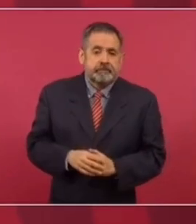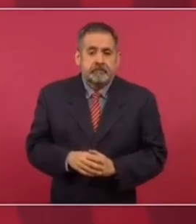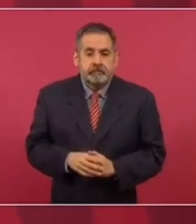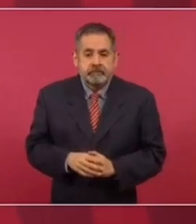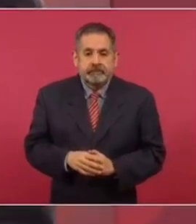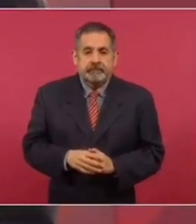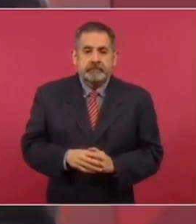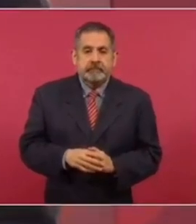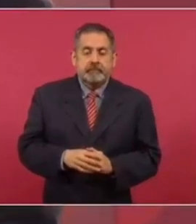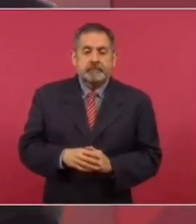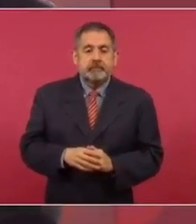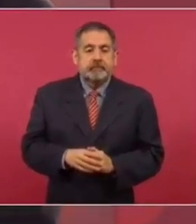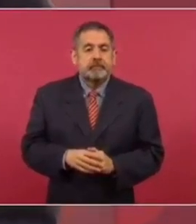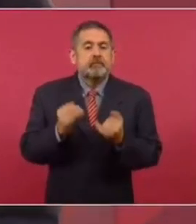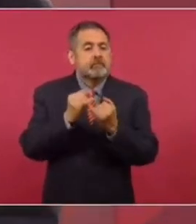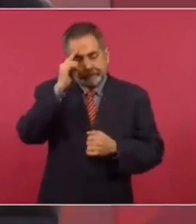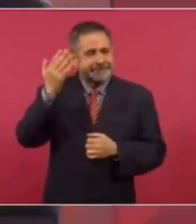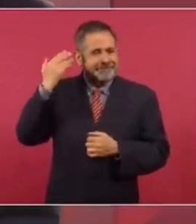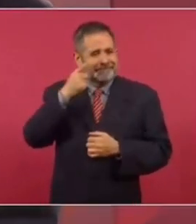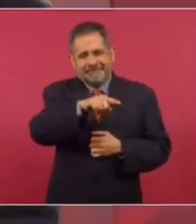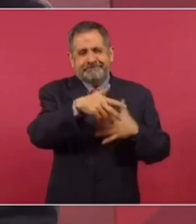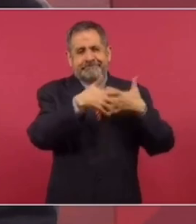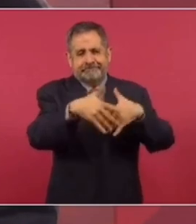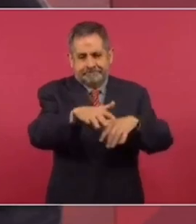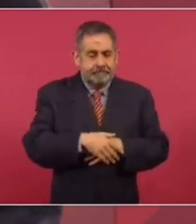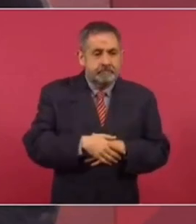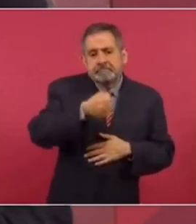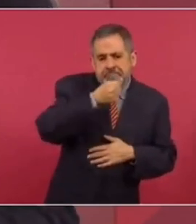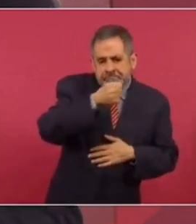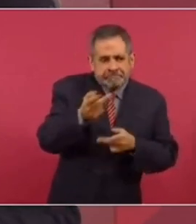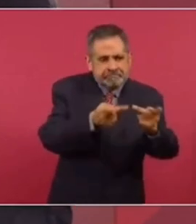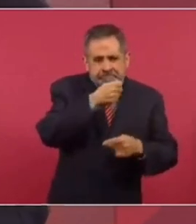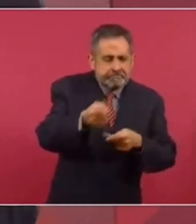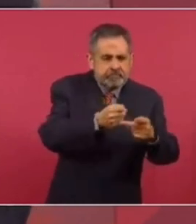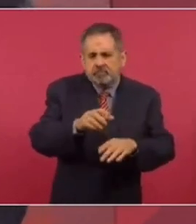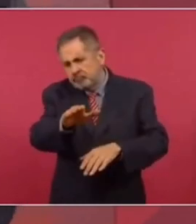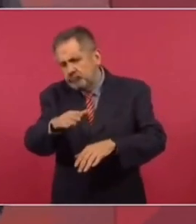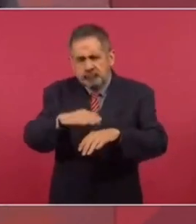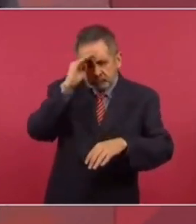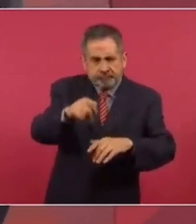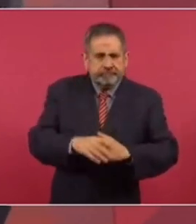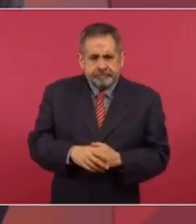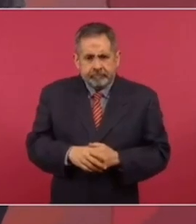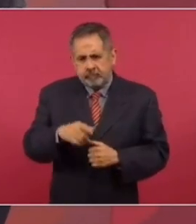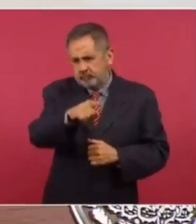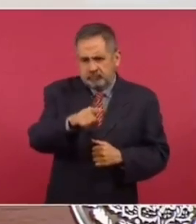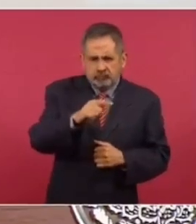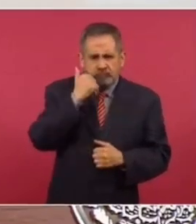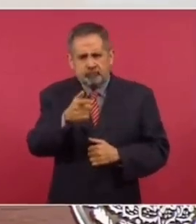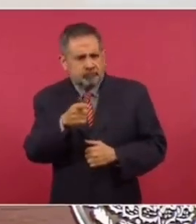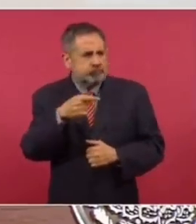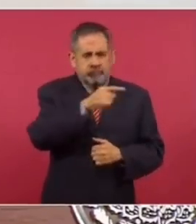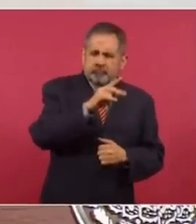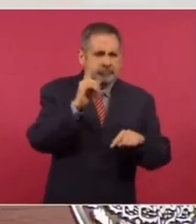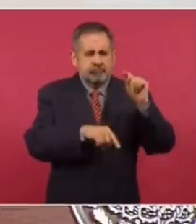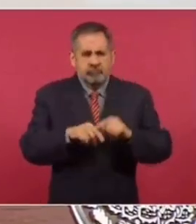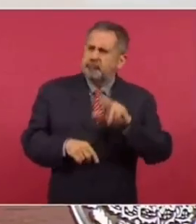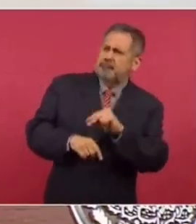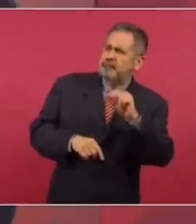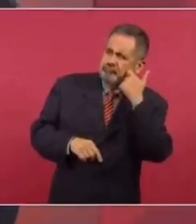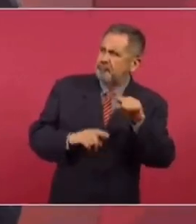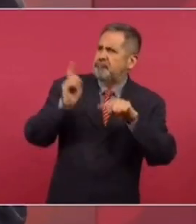como ahora que hicieron la marcha, hicieron algunas entrevistas y les preguntaban, ¿usted no quiere que se toque el INE?